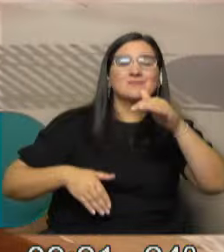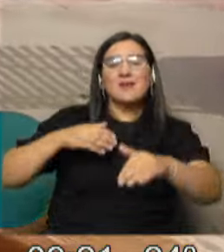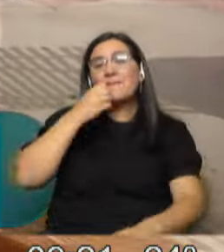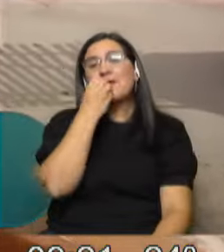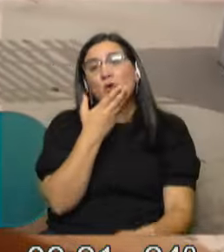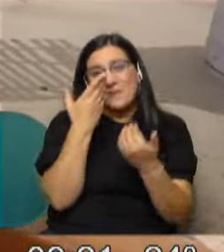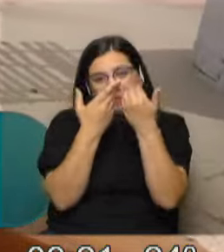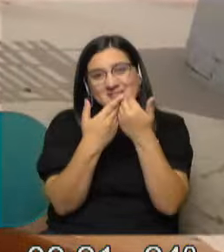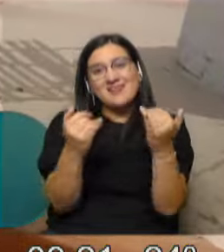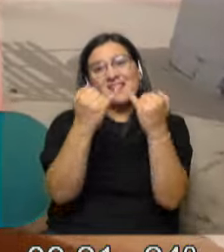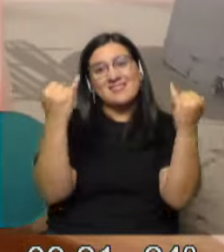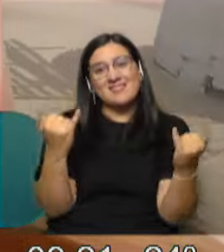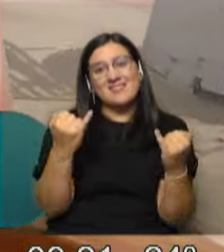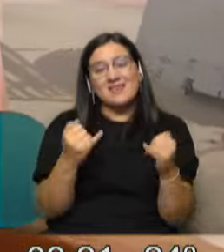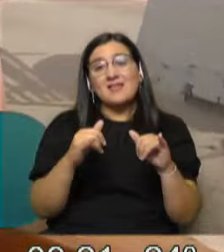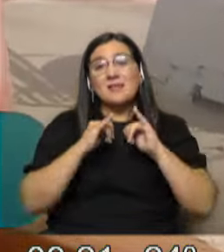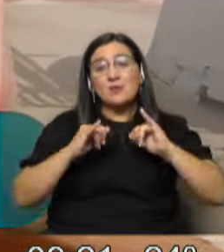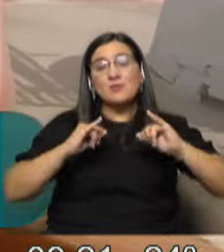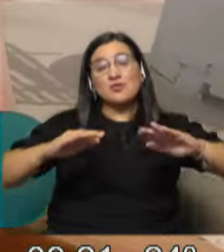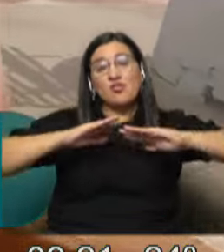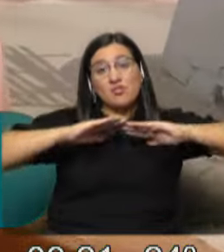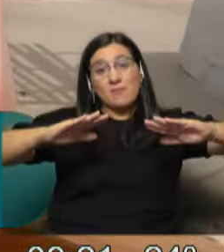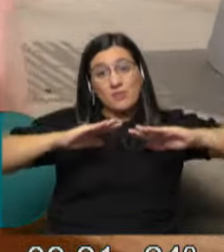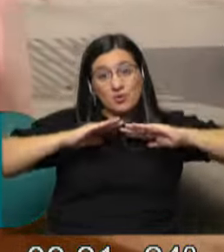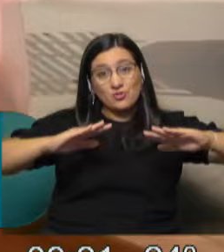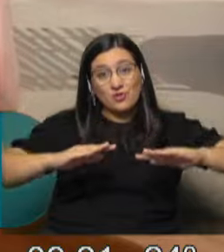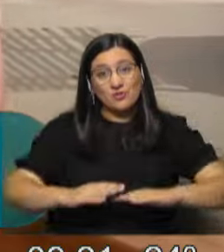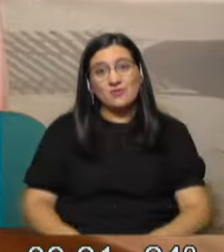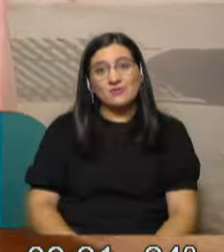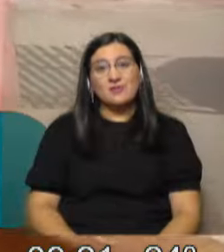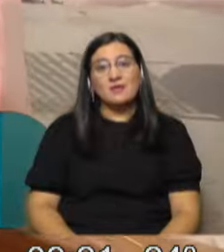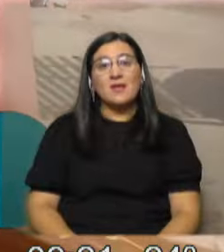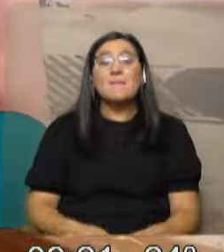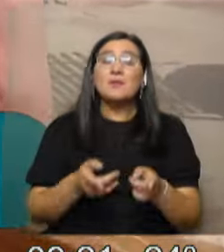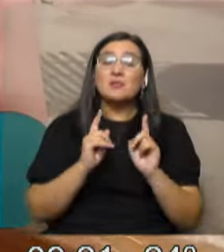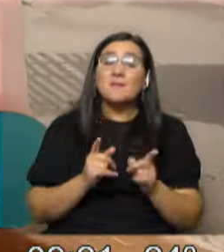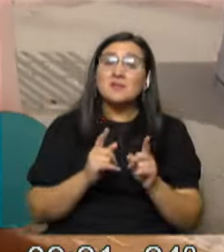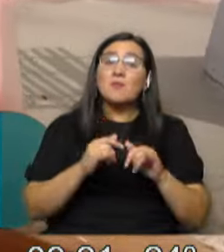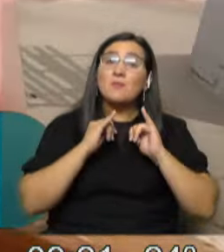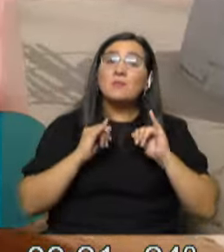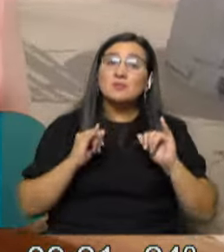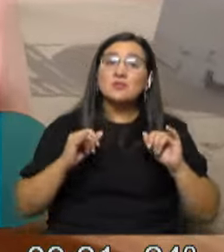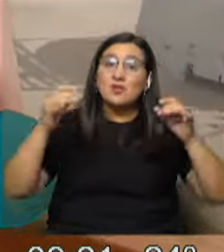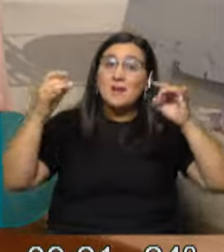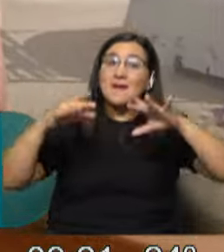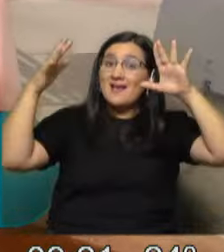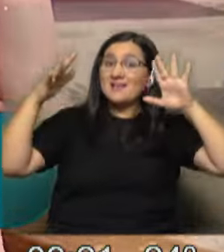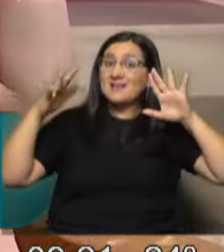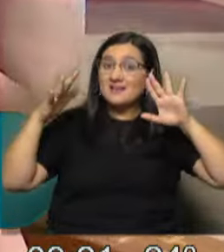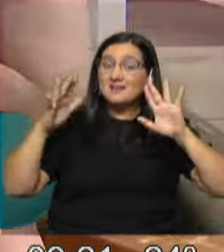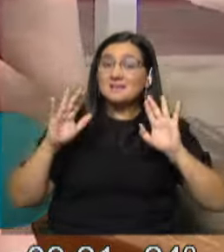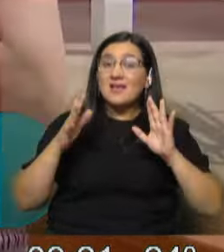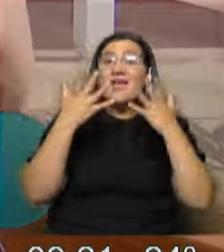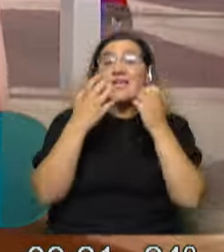día, claro que sí. Qué bueno. ¿Están promocionando el deporte ustedes? Estamos promocionando el deporte, pero también estamos promocionando la magia, digamos, ¿no? Y